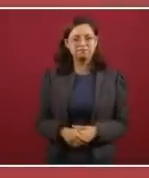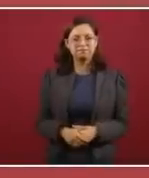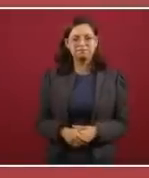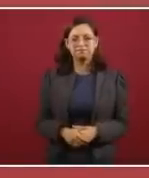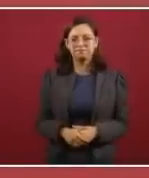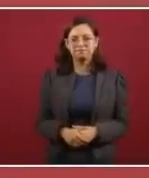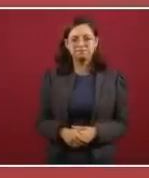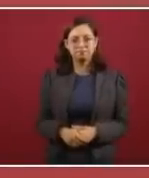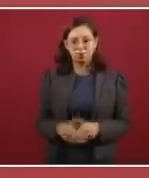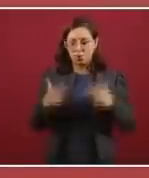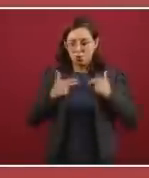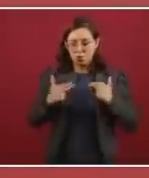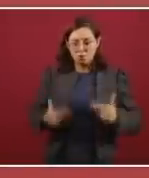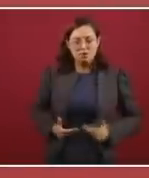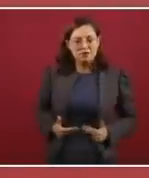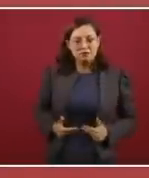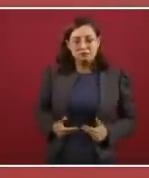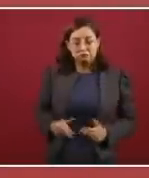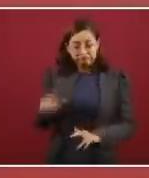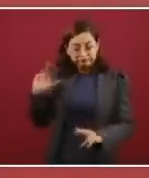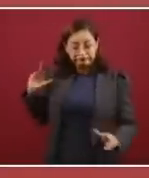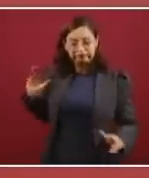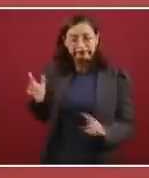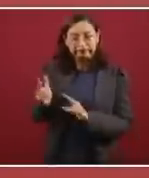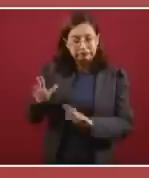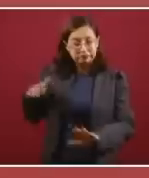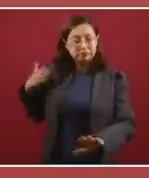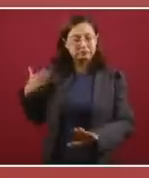a ningún ser humano.